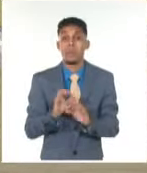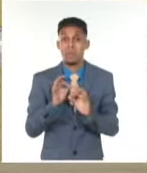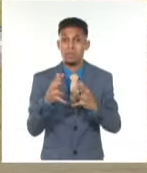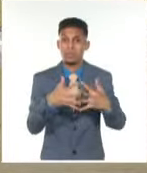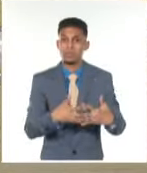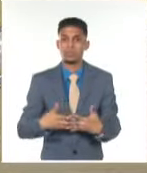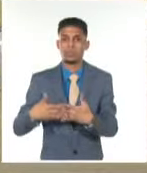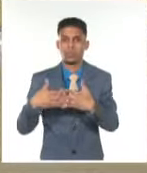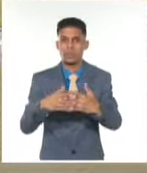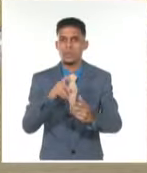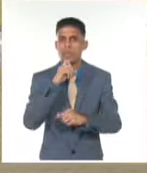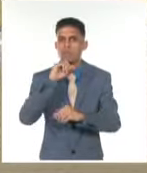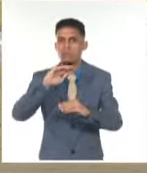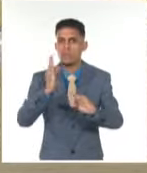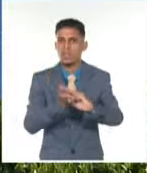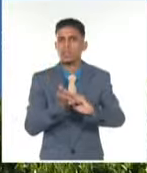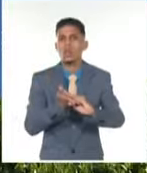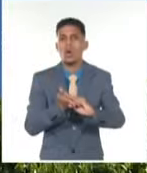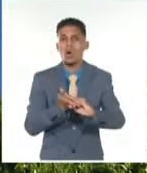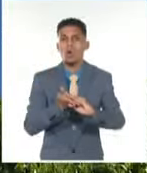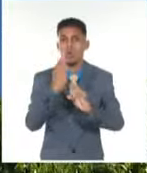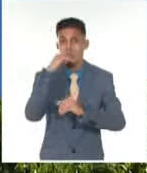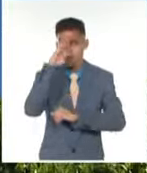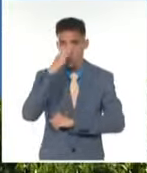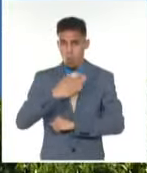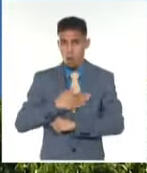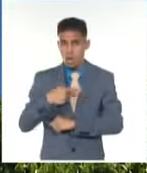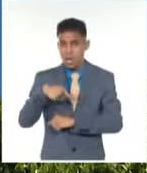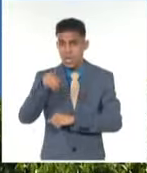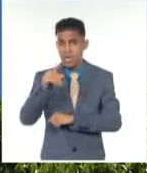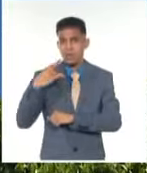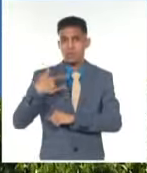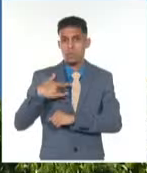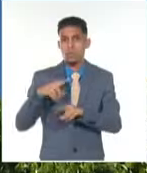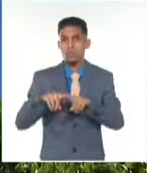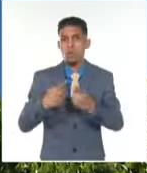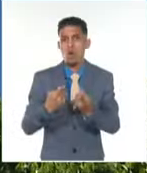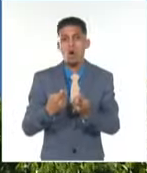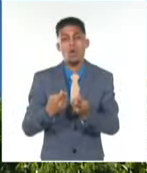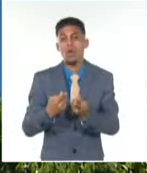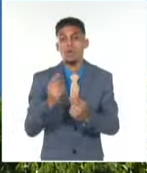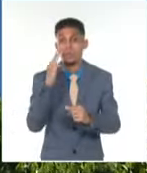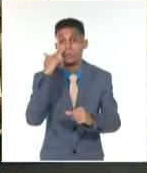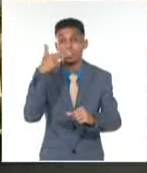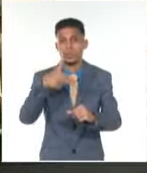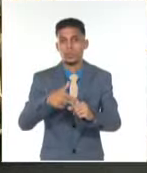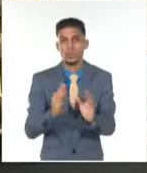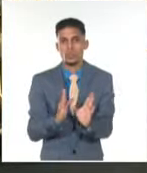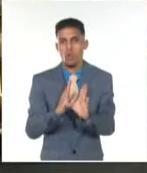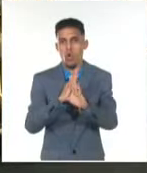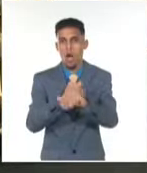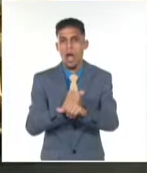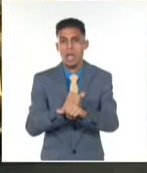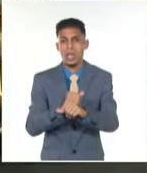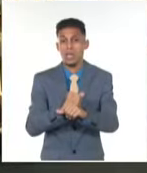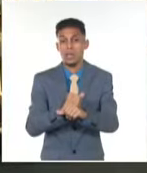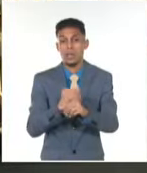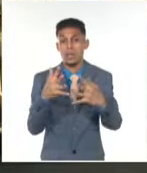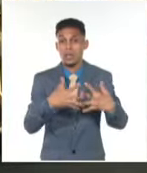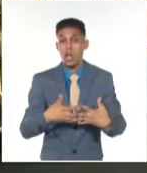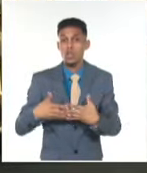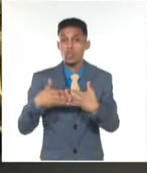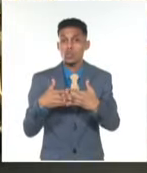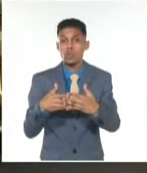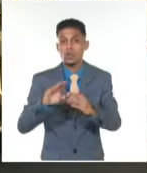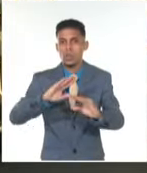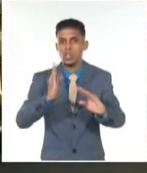vuelos de Cubana de Aviación a Buenos Aires por la negativa de suministrar combustibles a las aeronaves cubanas en territorio